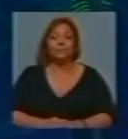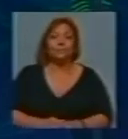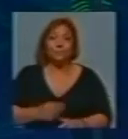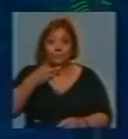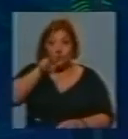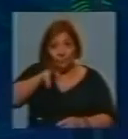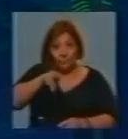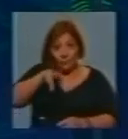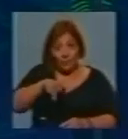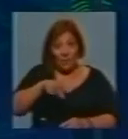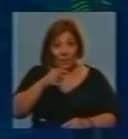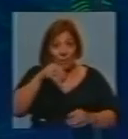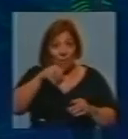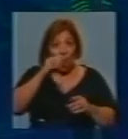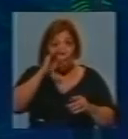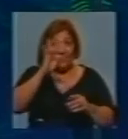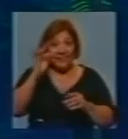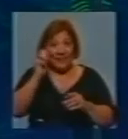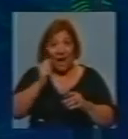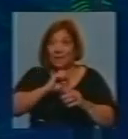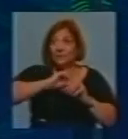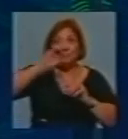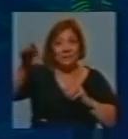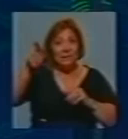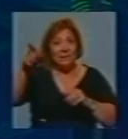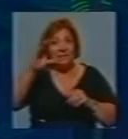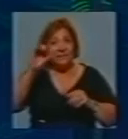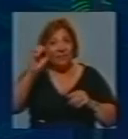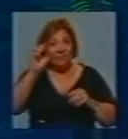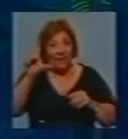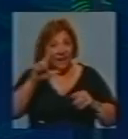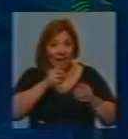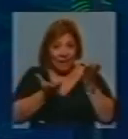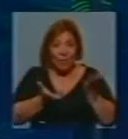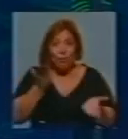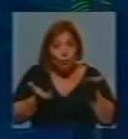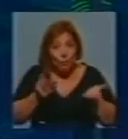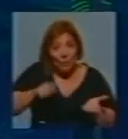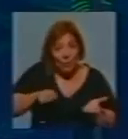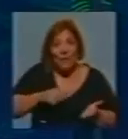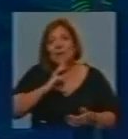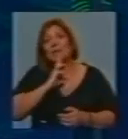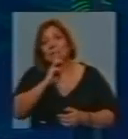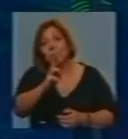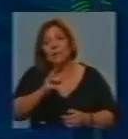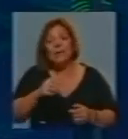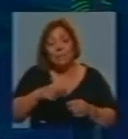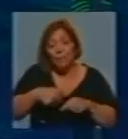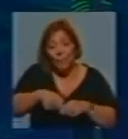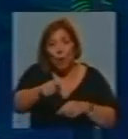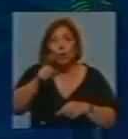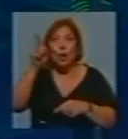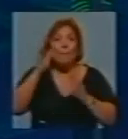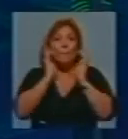del traslado de la jueza Mariana Mota de la órbita penal a la civil, la Suprema Corte de Justicia responderá en los próximos días al